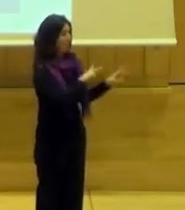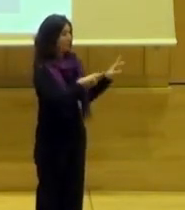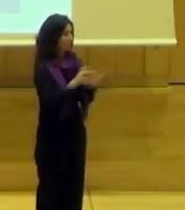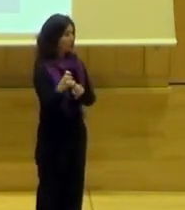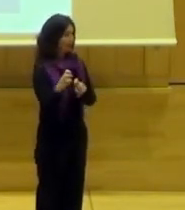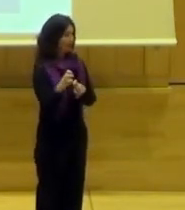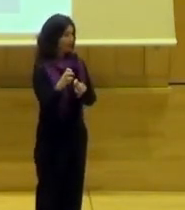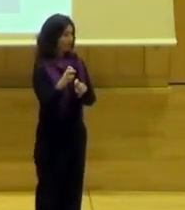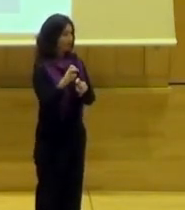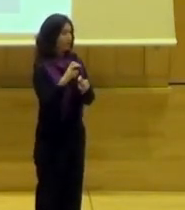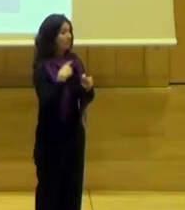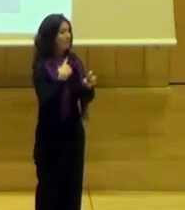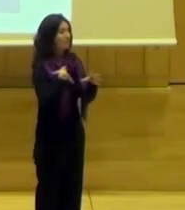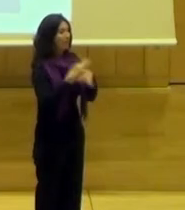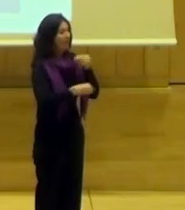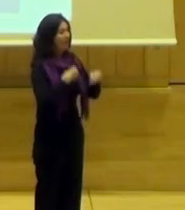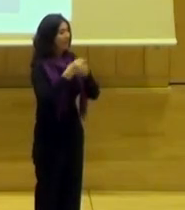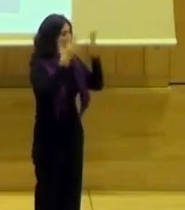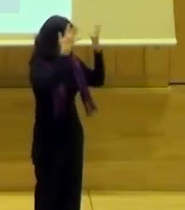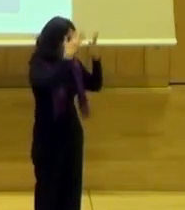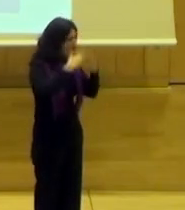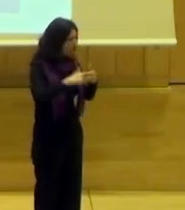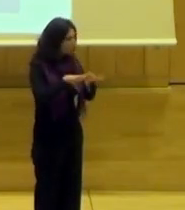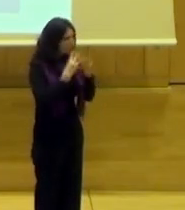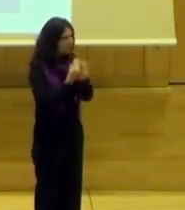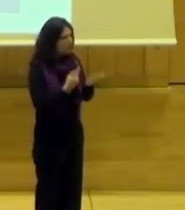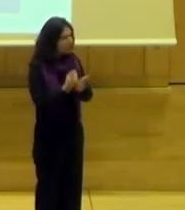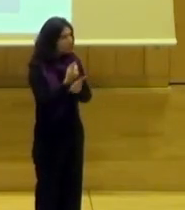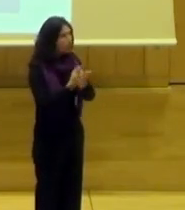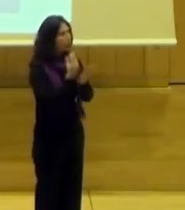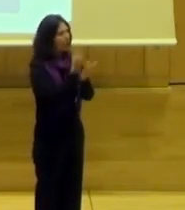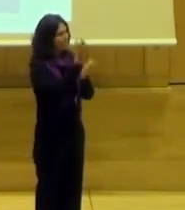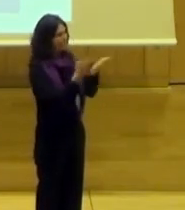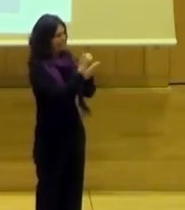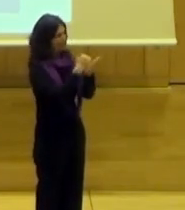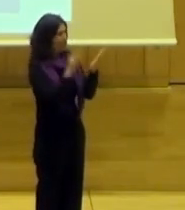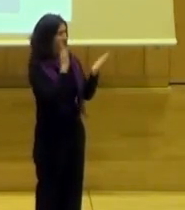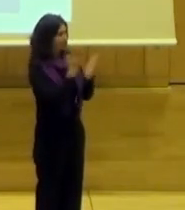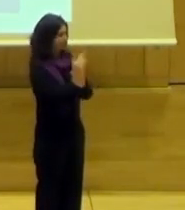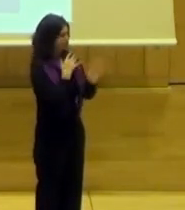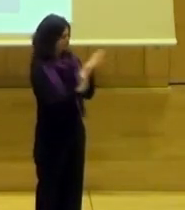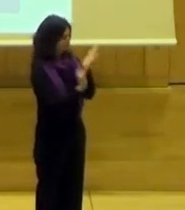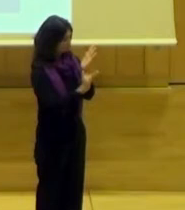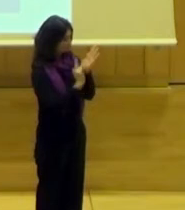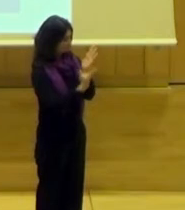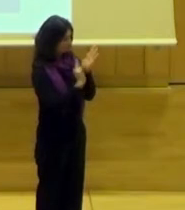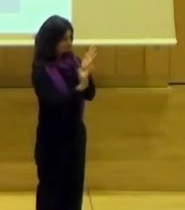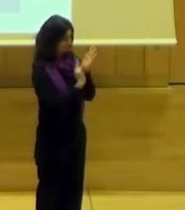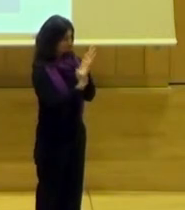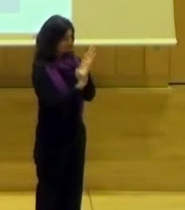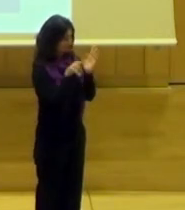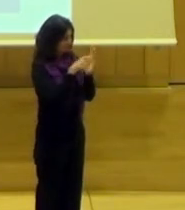novedad. Que pudiera hacer un cálculo de rutas con todos estos, digamos, parámetros que le he estado comentando.